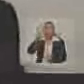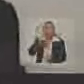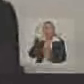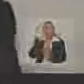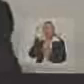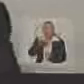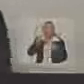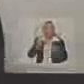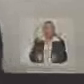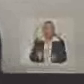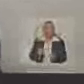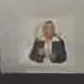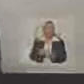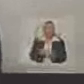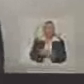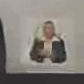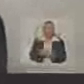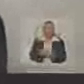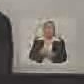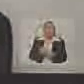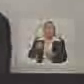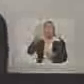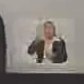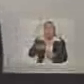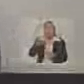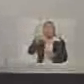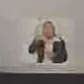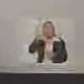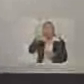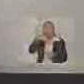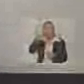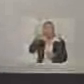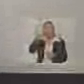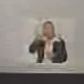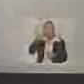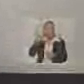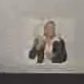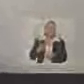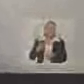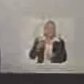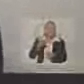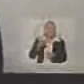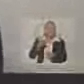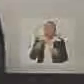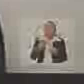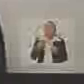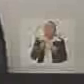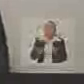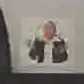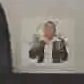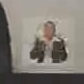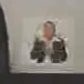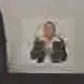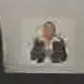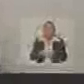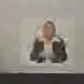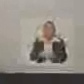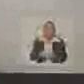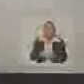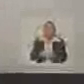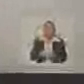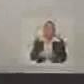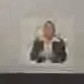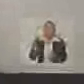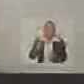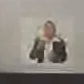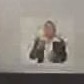inseguridad, teniendo en consideración que la seguridad no es una cuestión unifactorial. Tendremos que atender lo que se conoce